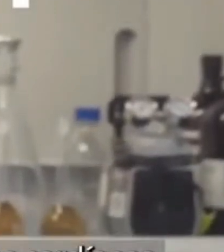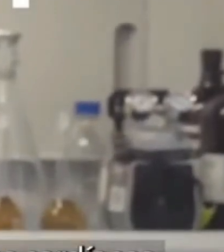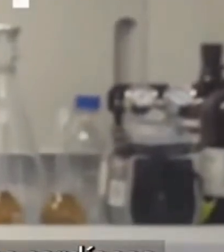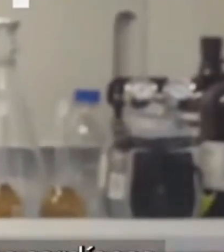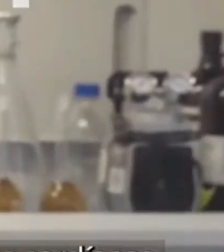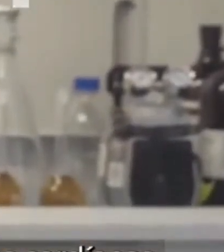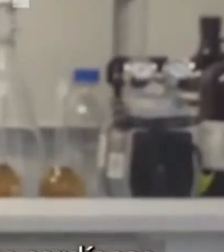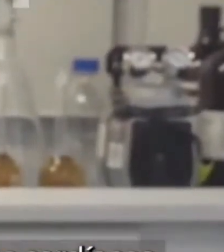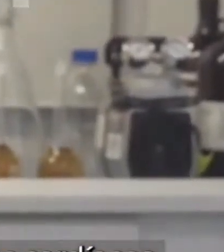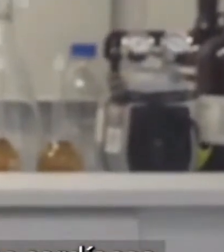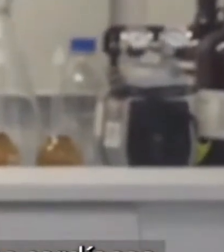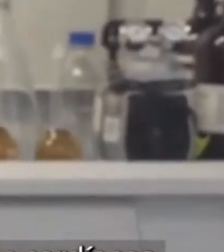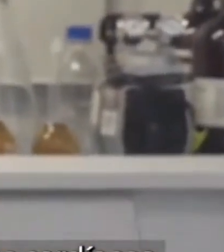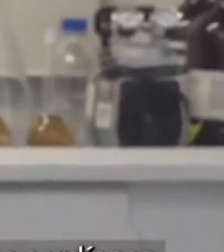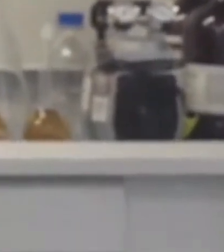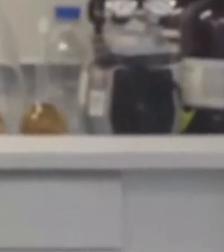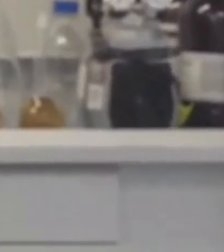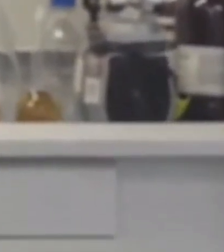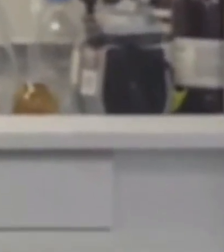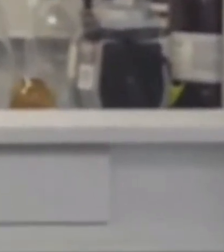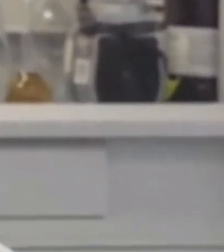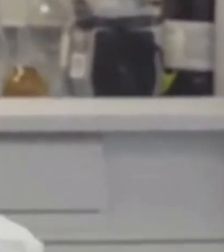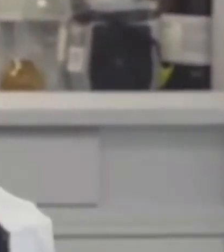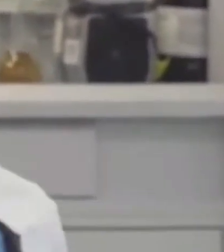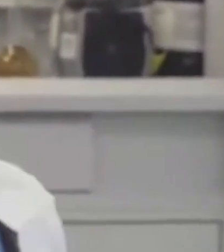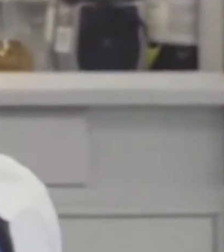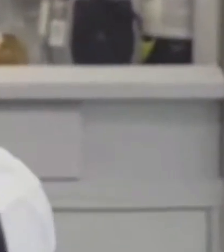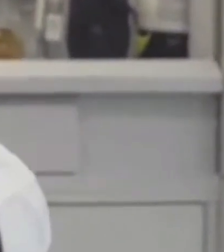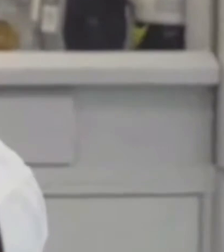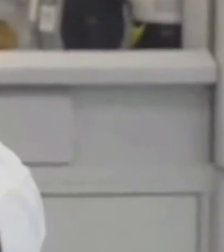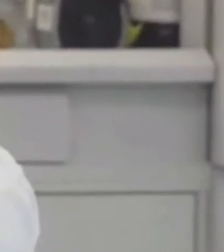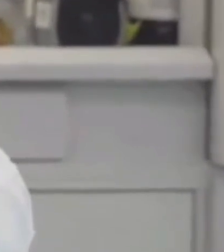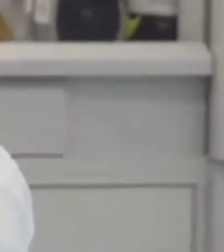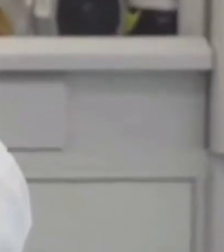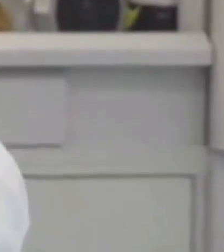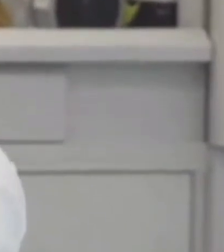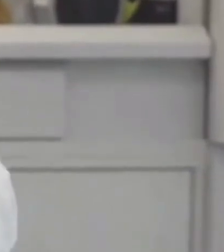medicamento es para quien tiene problemas cardíacos, genera sed y causa estreñimiento.